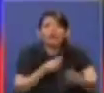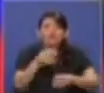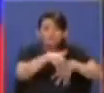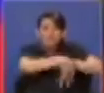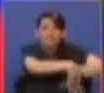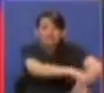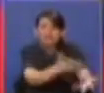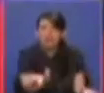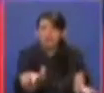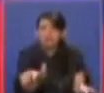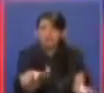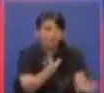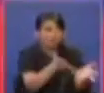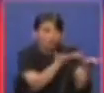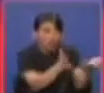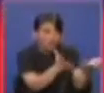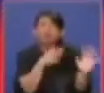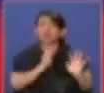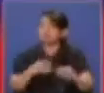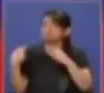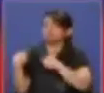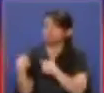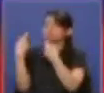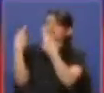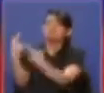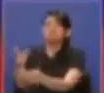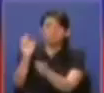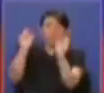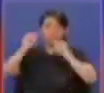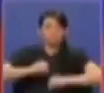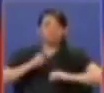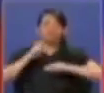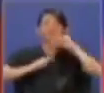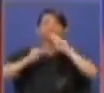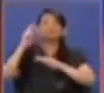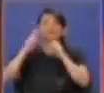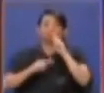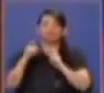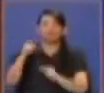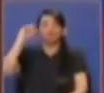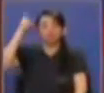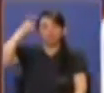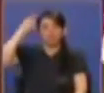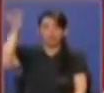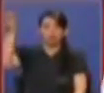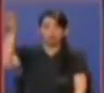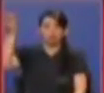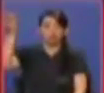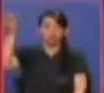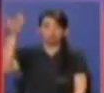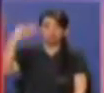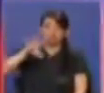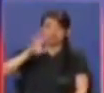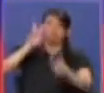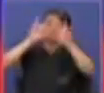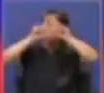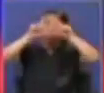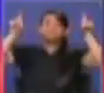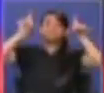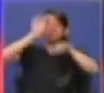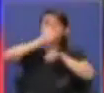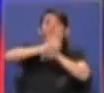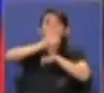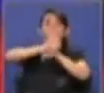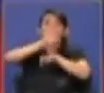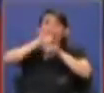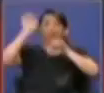exigieron que le entregue la competencia o la capacidad de construir esa vía al gobierno central, quien a través de Ecuador Estratégico, con